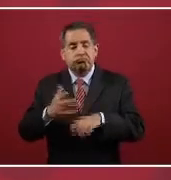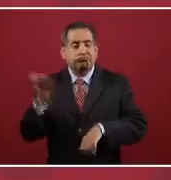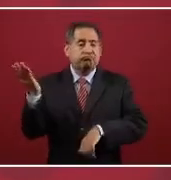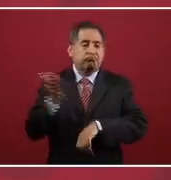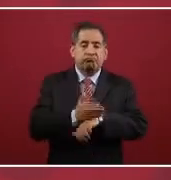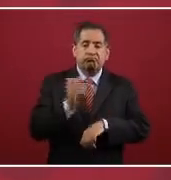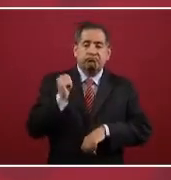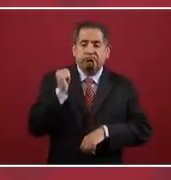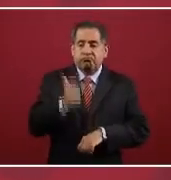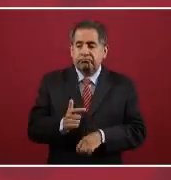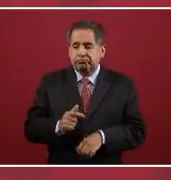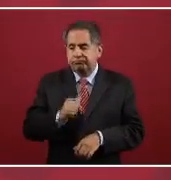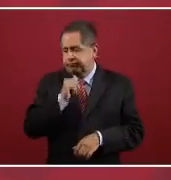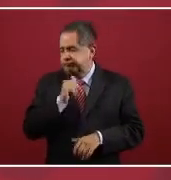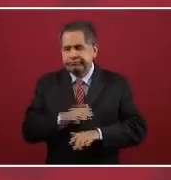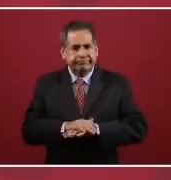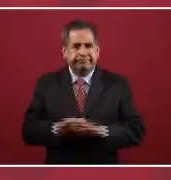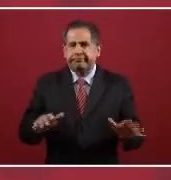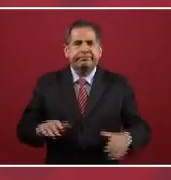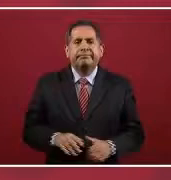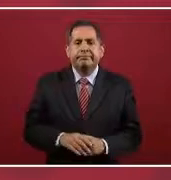censura.